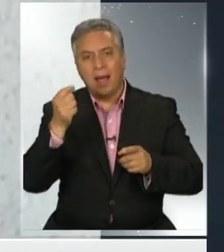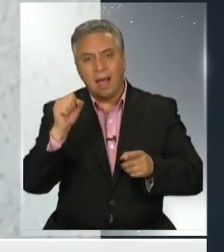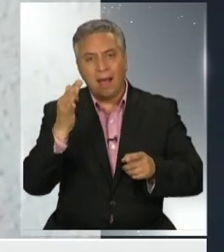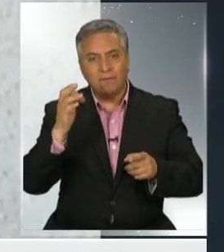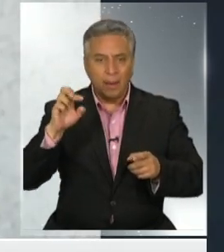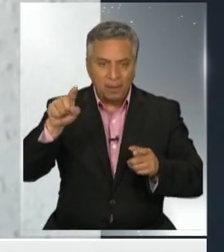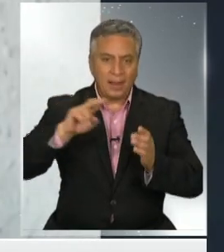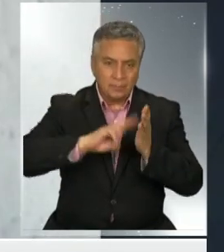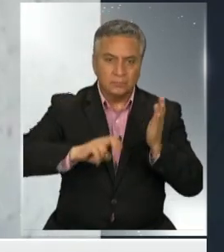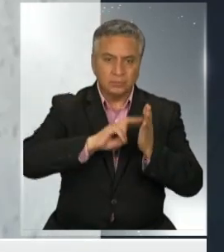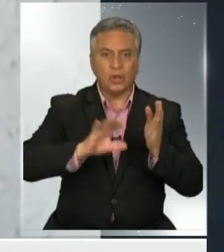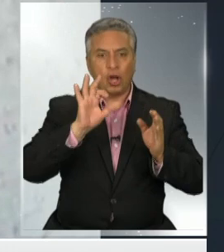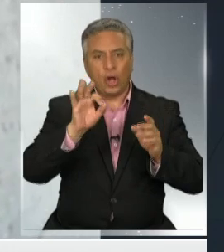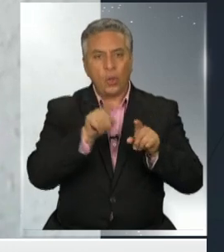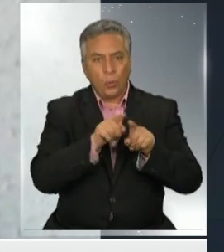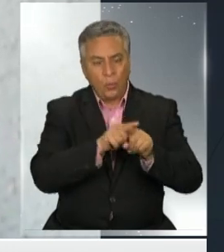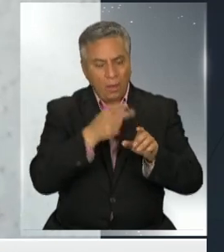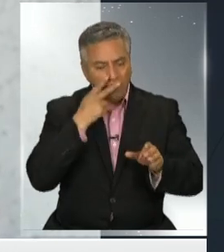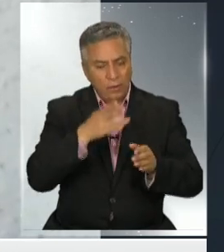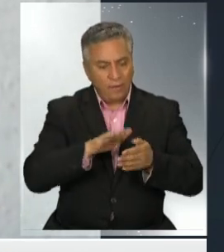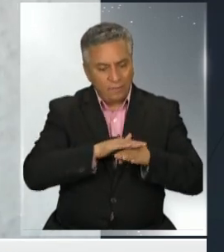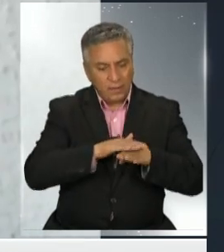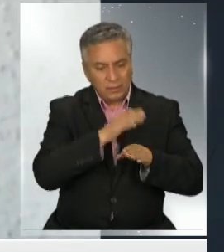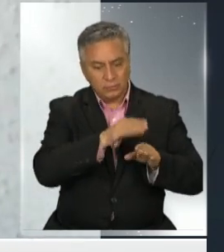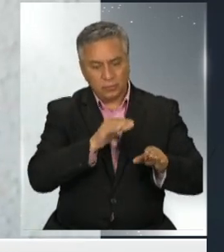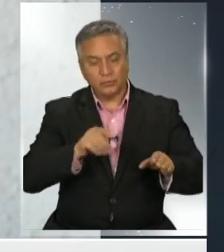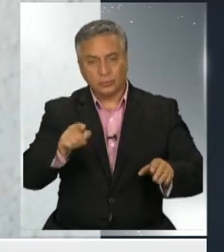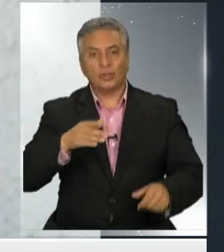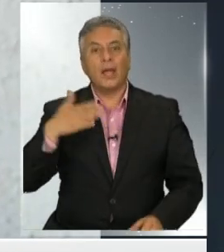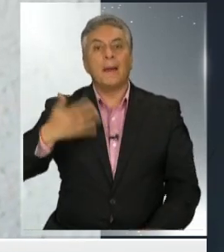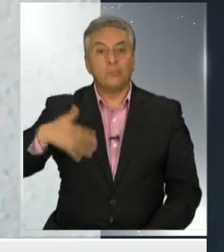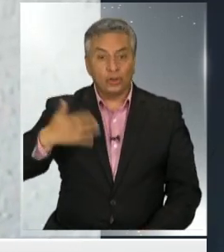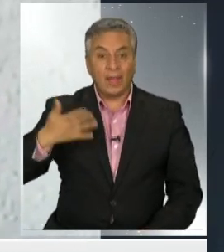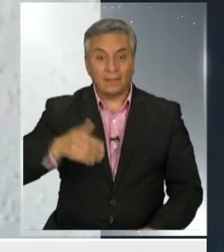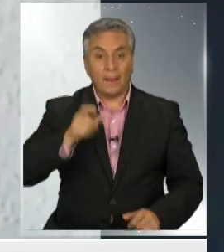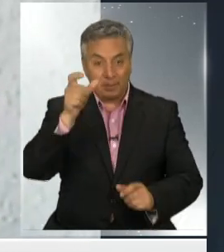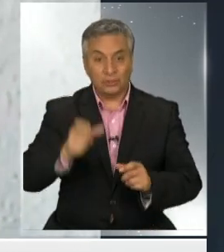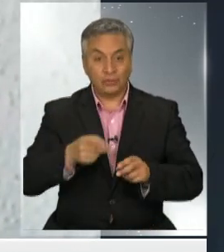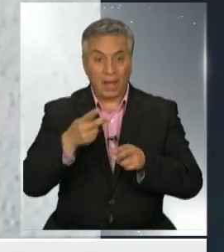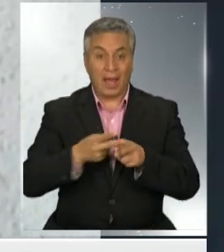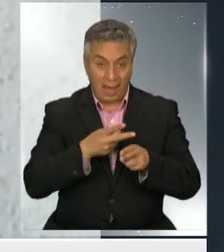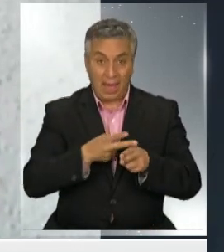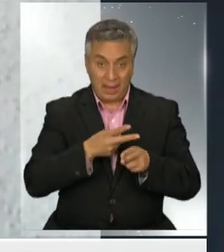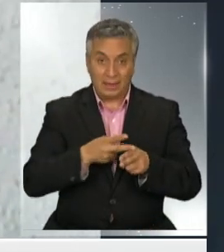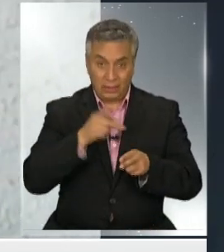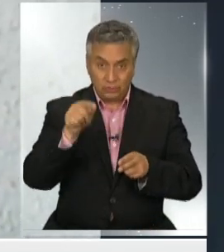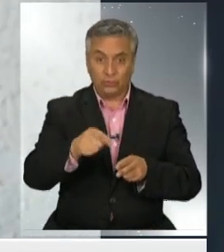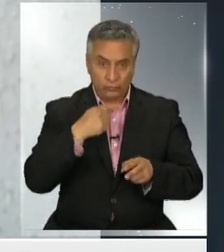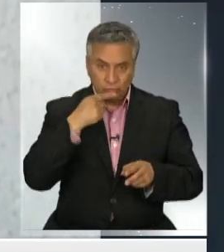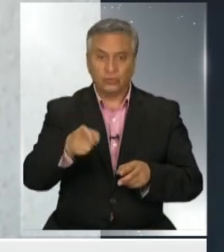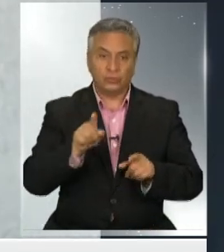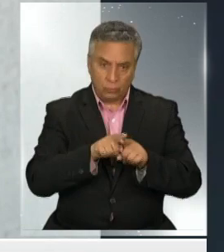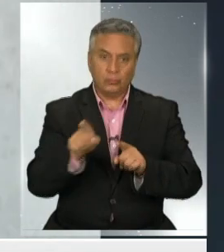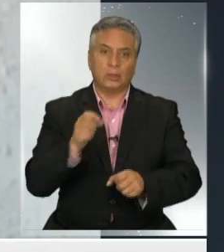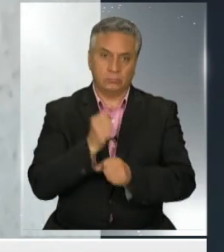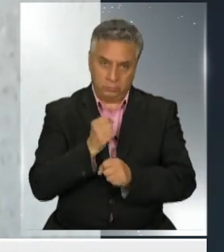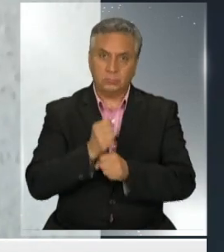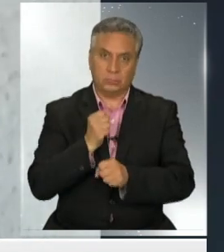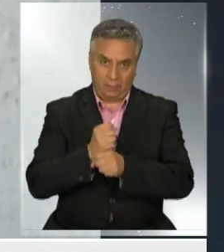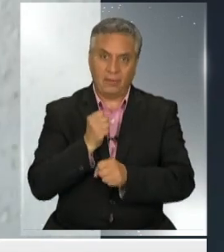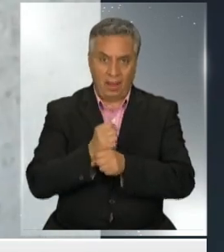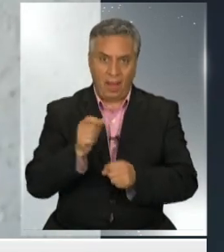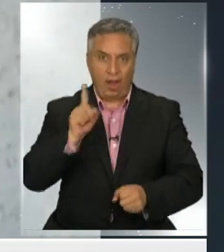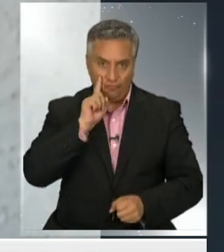o si tiene alguna laguna, algo. Pero lo importante, la persona que quiera arrendar claramente produzca y